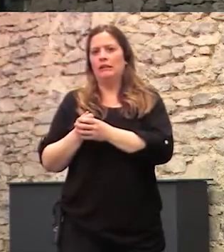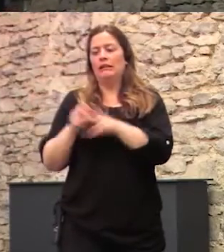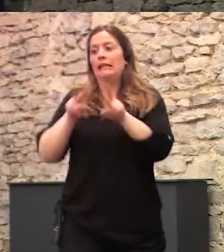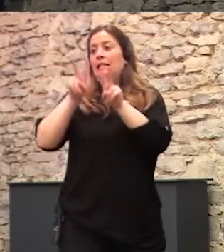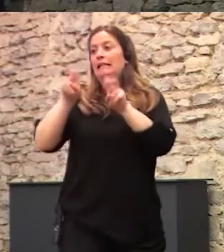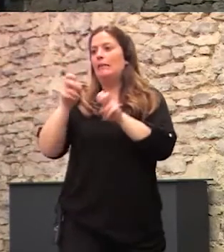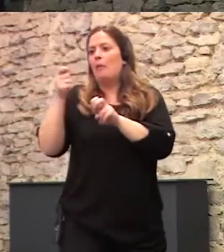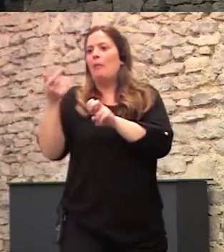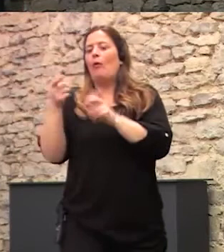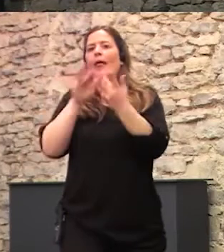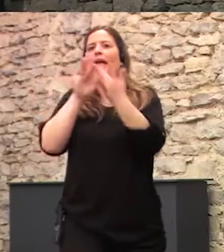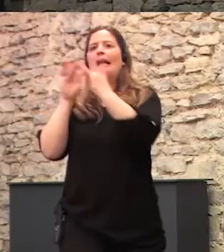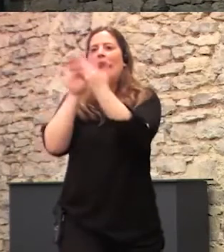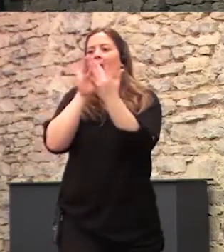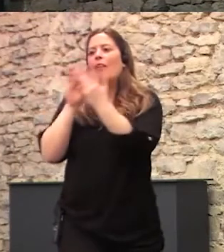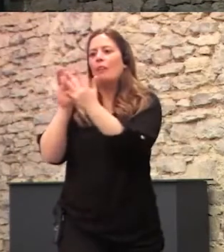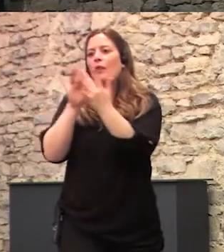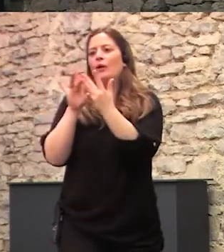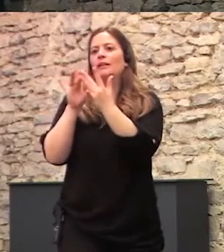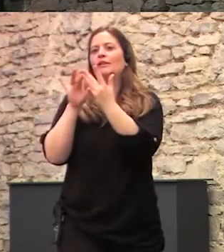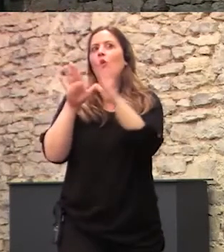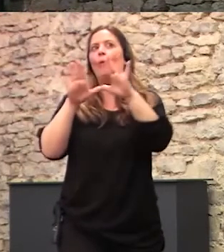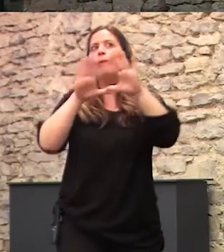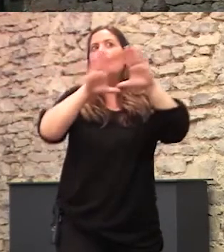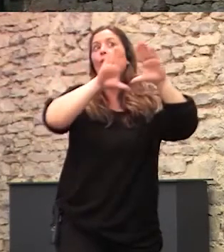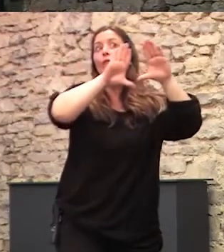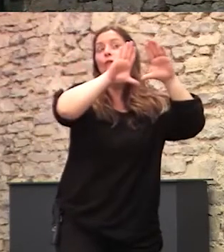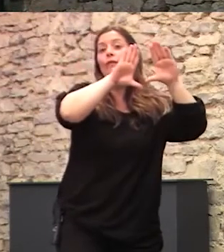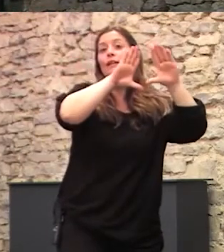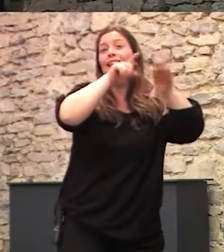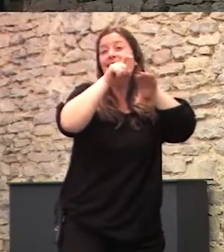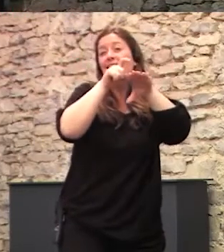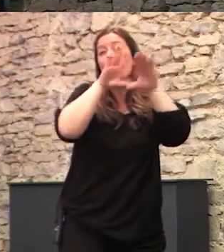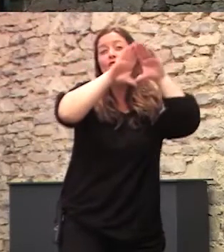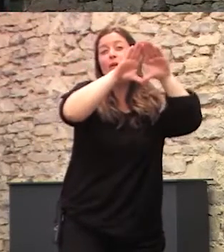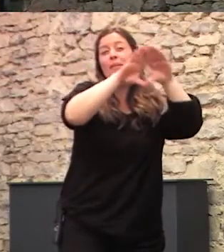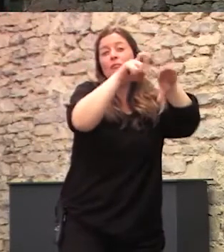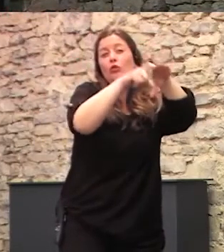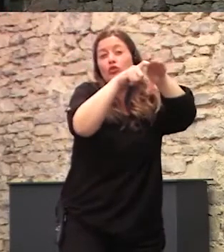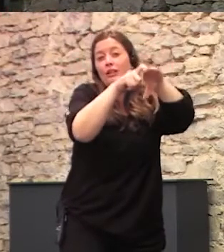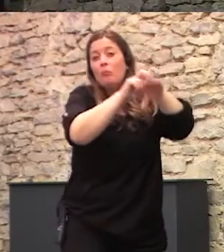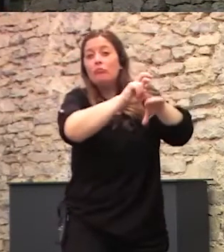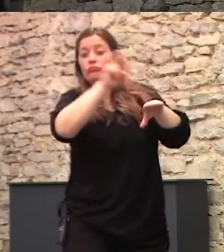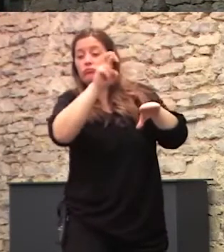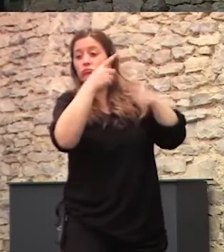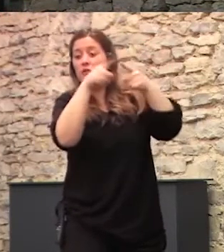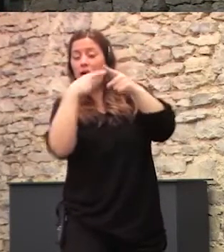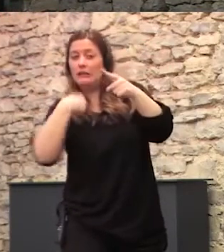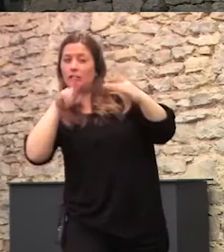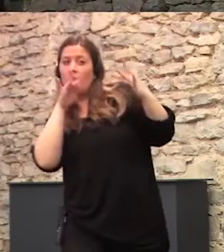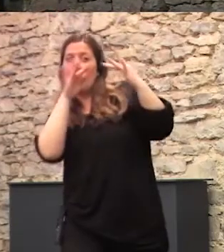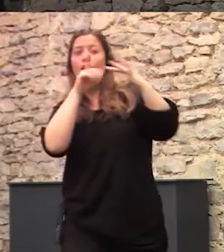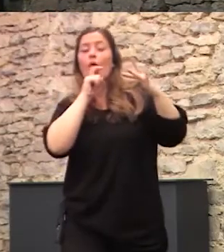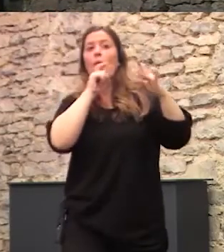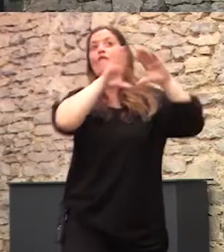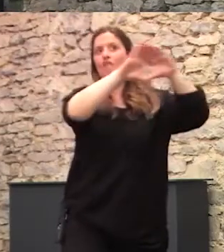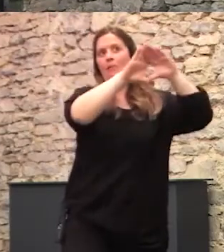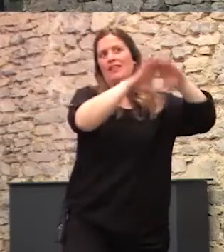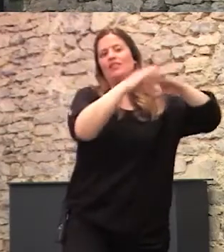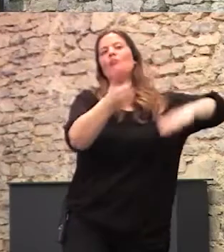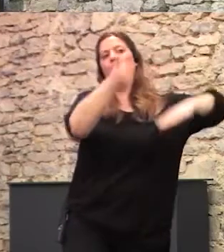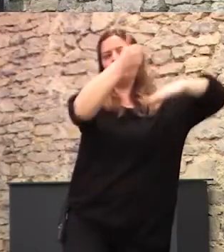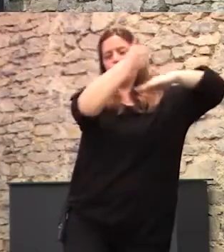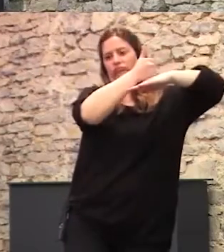de las relaciones con los feminismos, con otros tipos de feminismos, con el feminismo mayoritario,